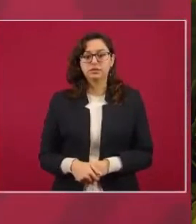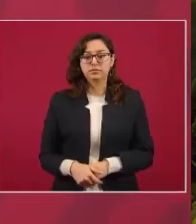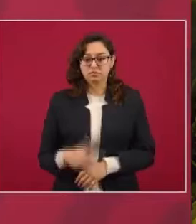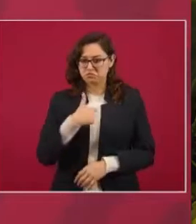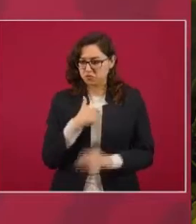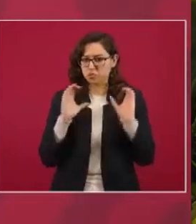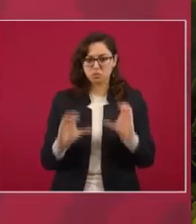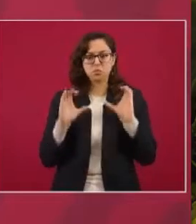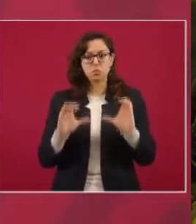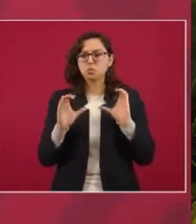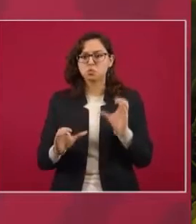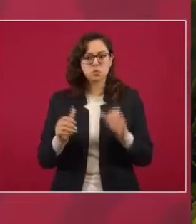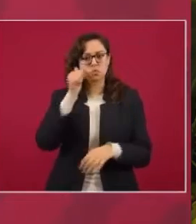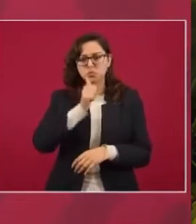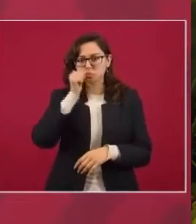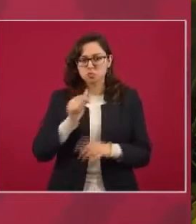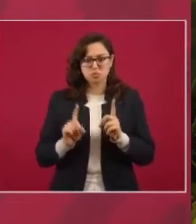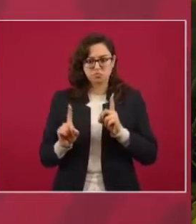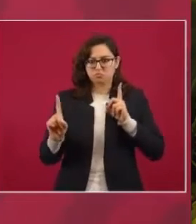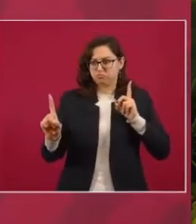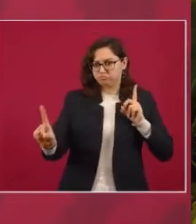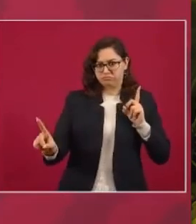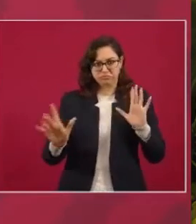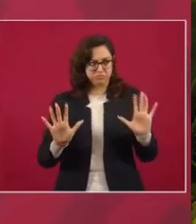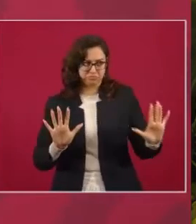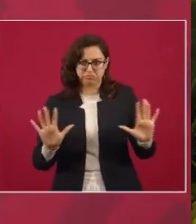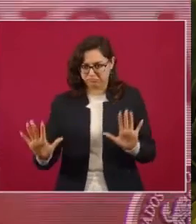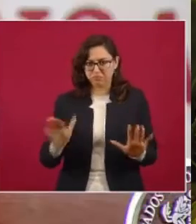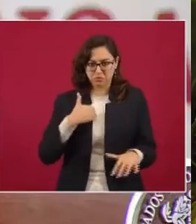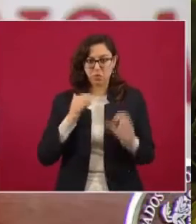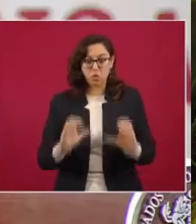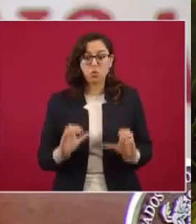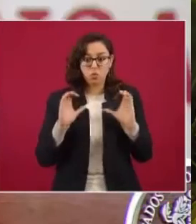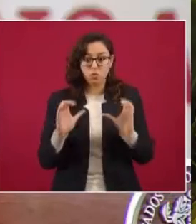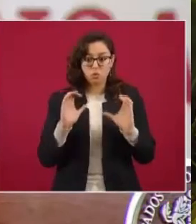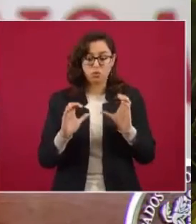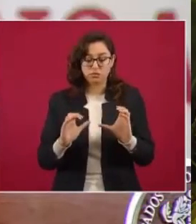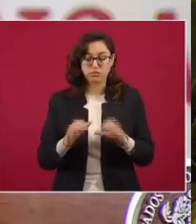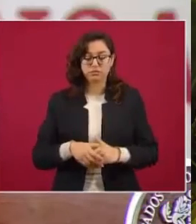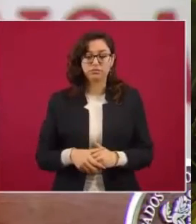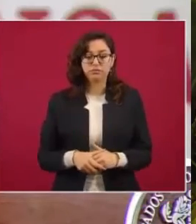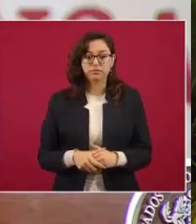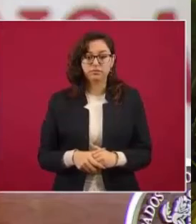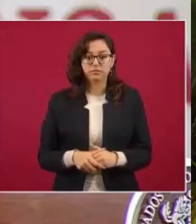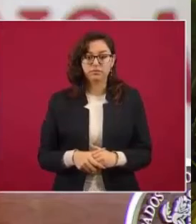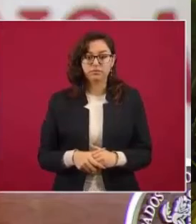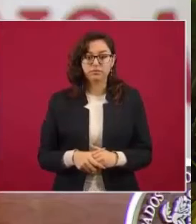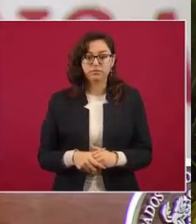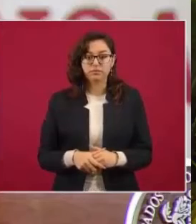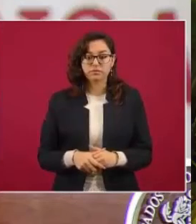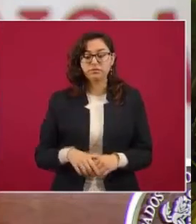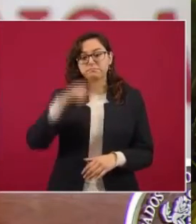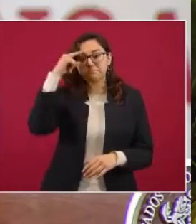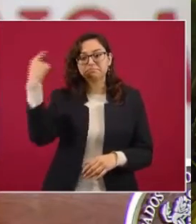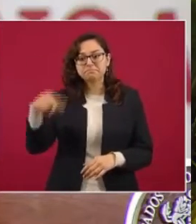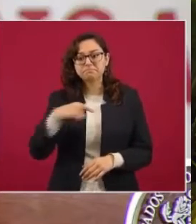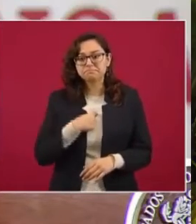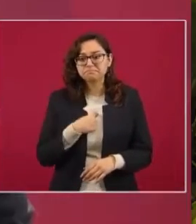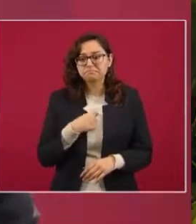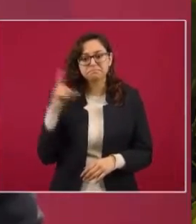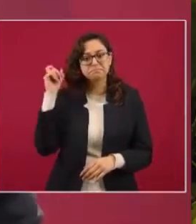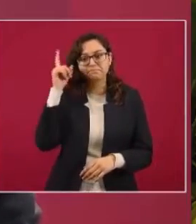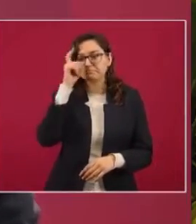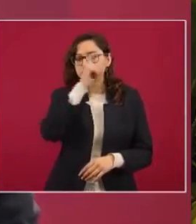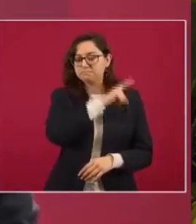guardo la sana distancia, me cuido. Es para mí pues muy difícil